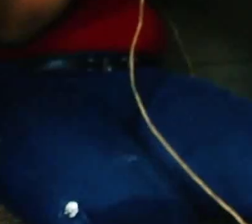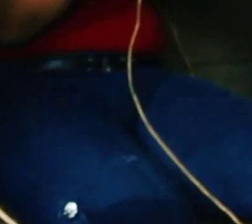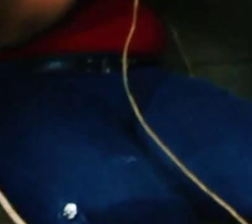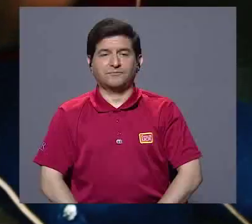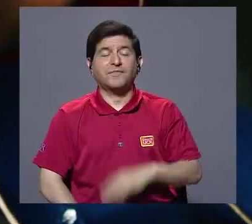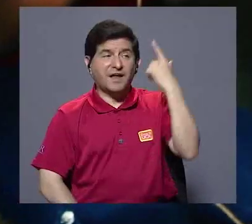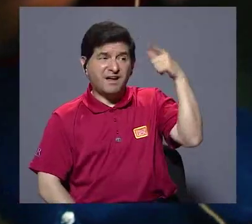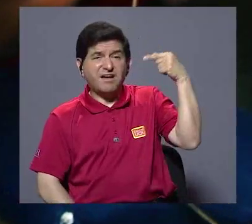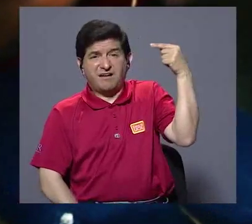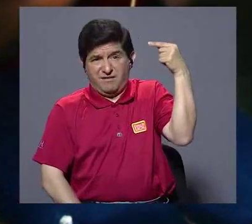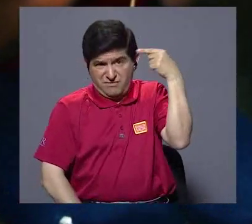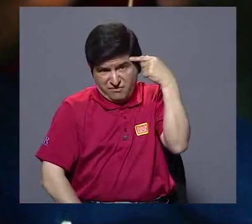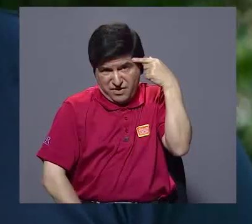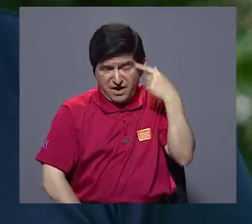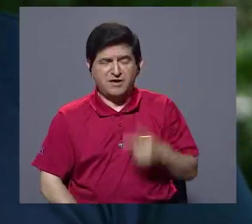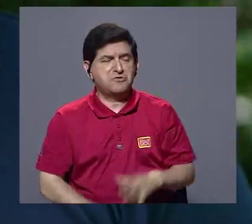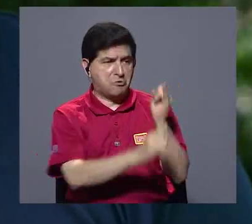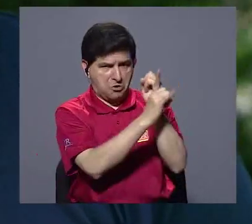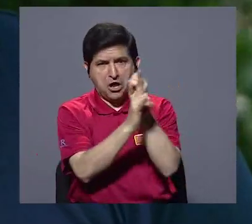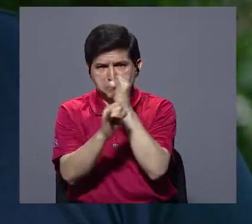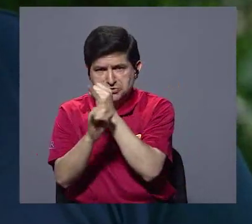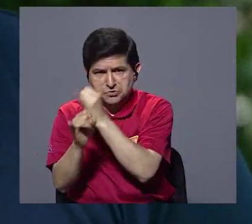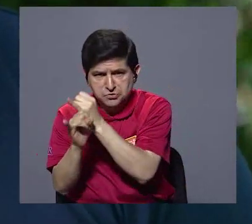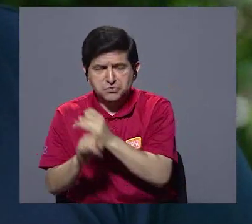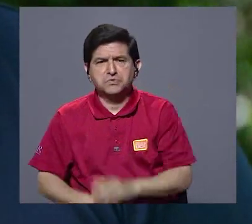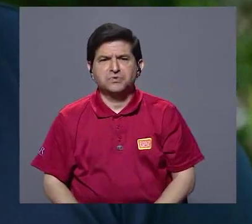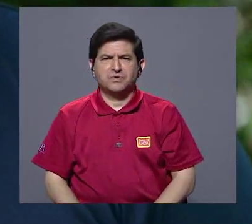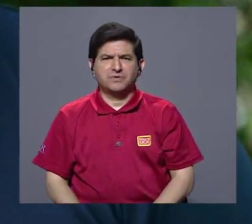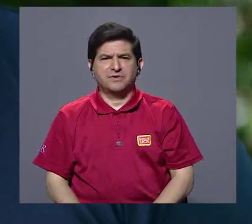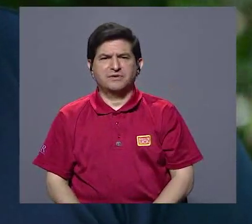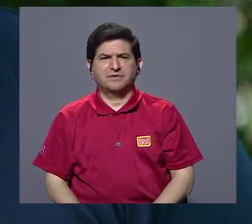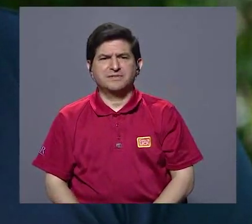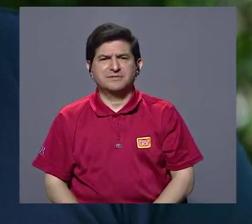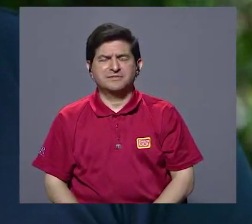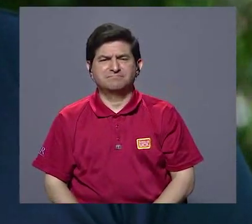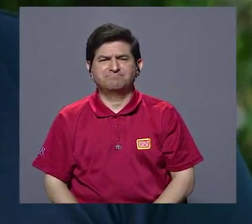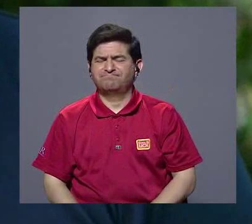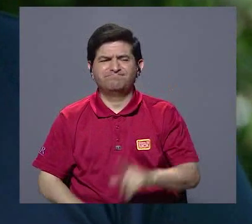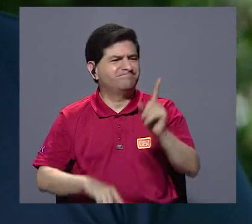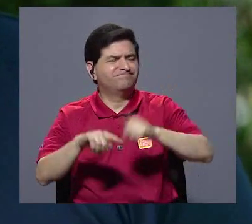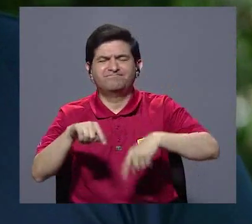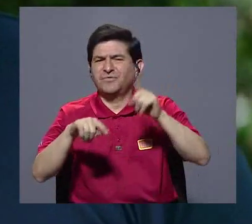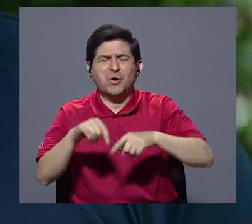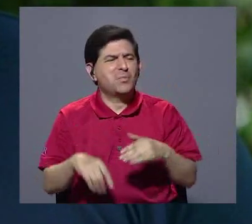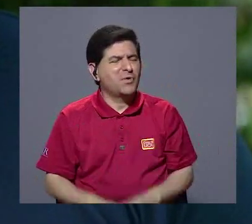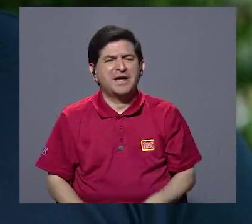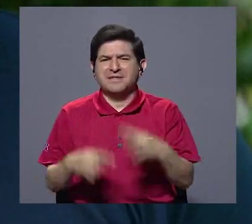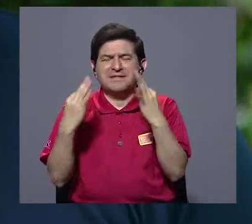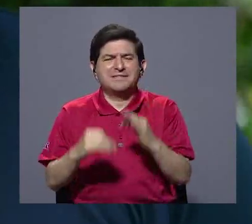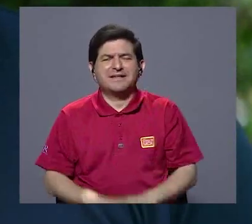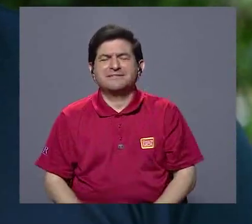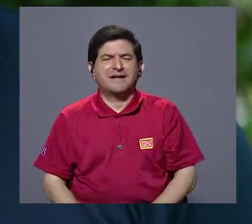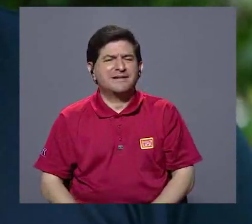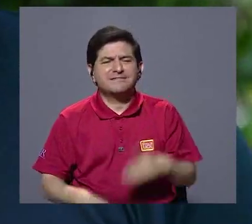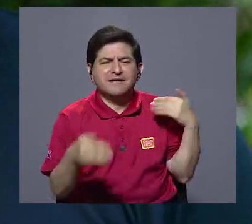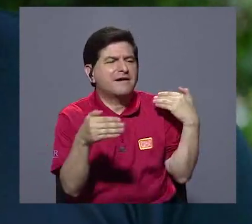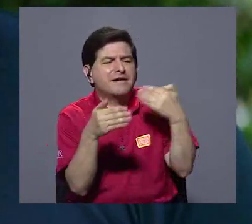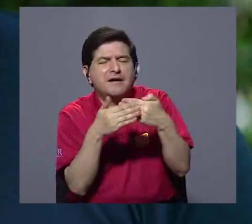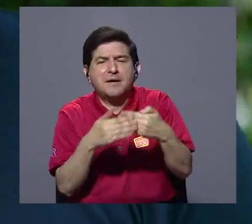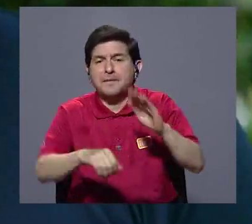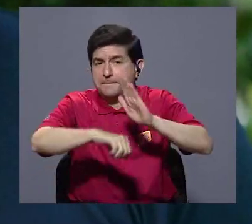O sea, el Estado, las instituciones aún, digamos, no logran hacer un acercamiento